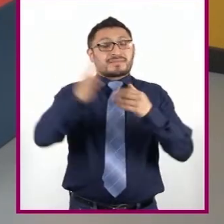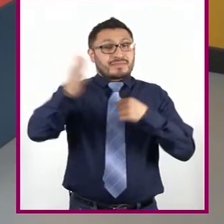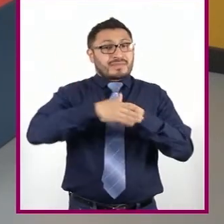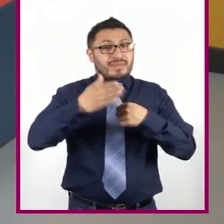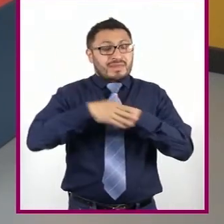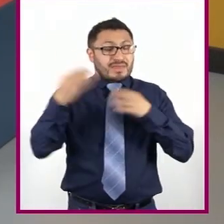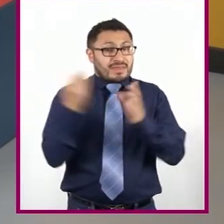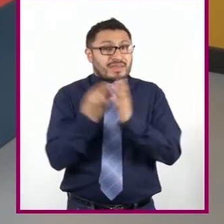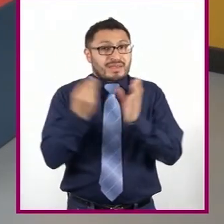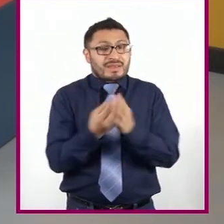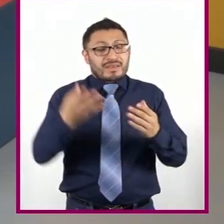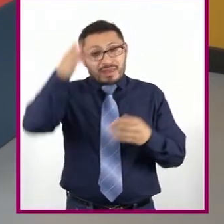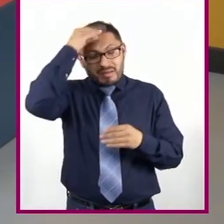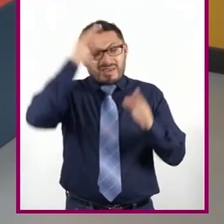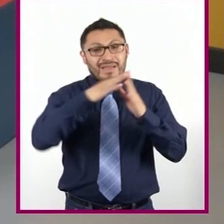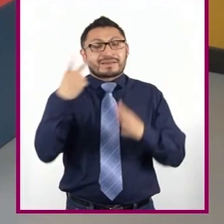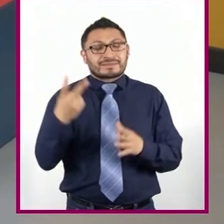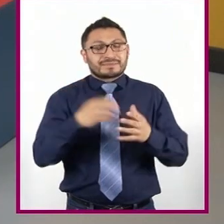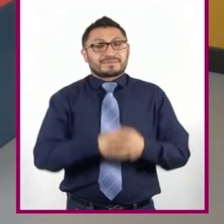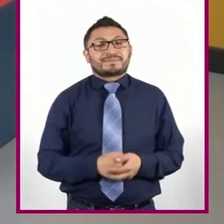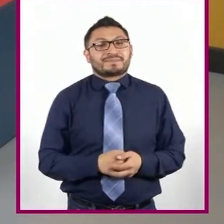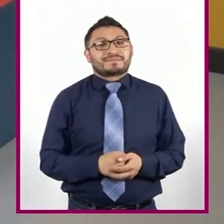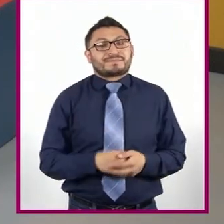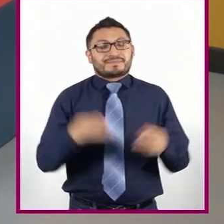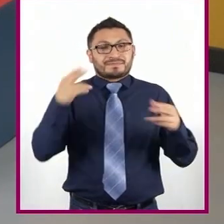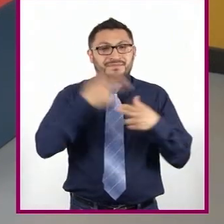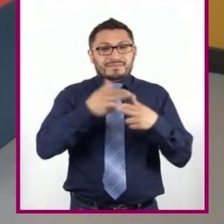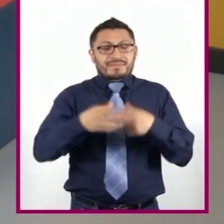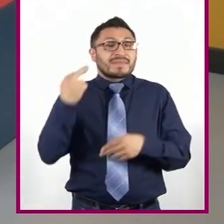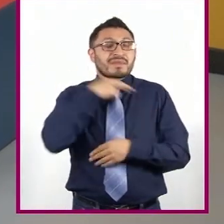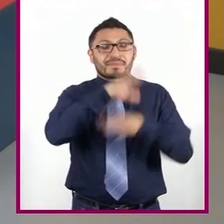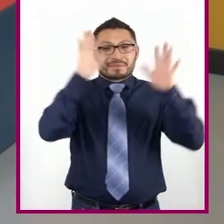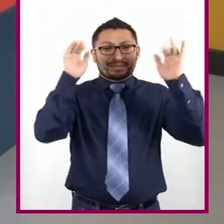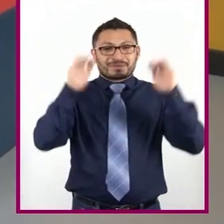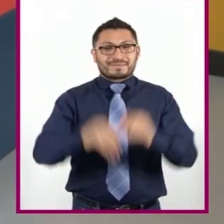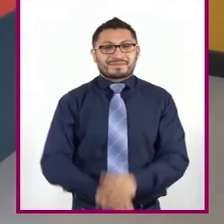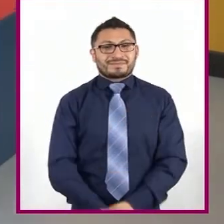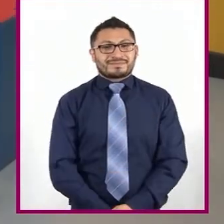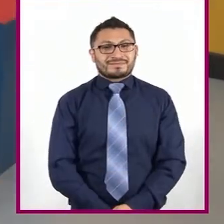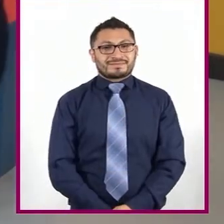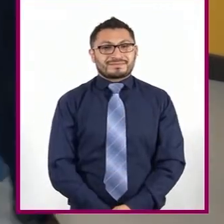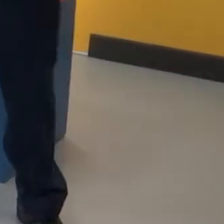próxima sesión de Aprende en Casa 2. Hasta pronto. Hasta pronto.